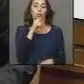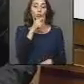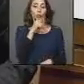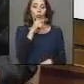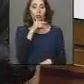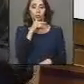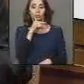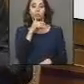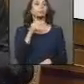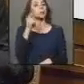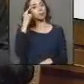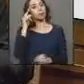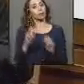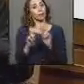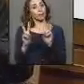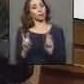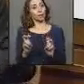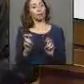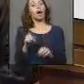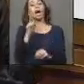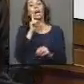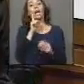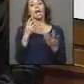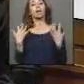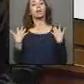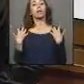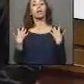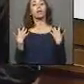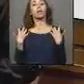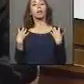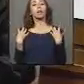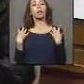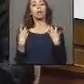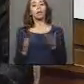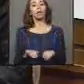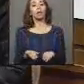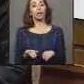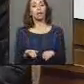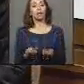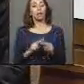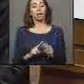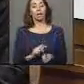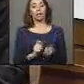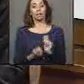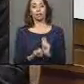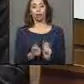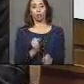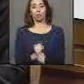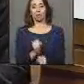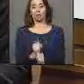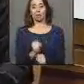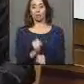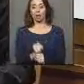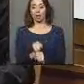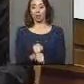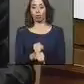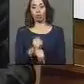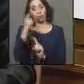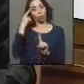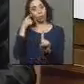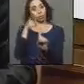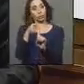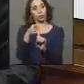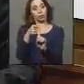aquello? Pero el punto es, ¿quién se hace cargo de esto? La reforma del trabajo está